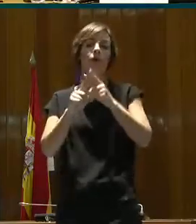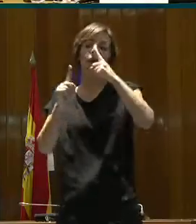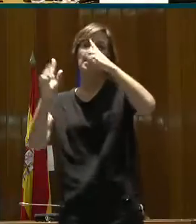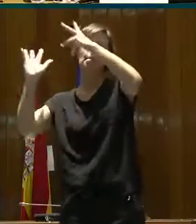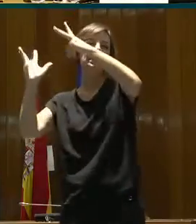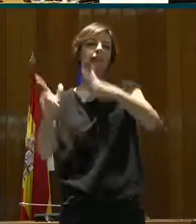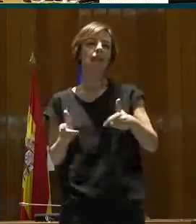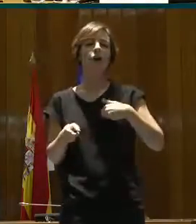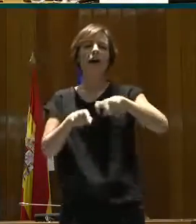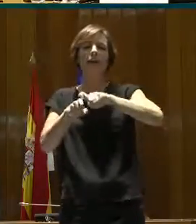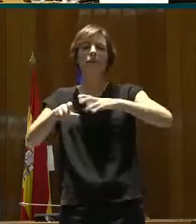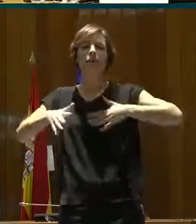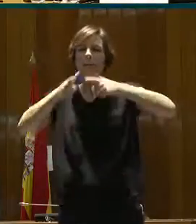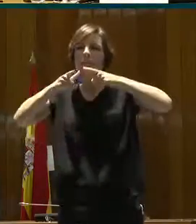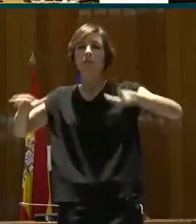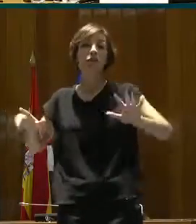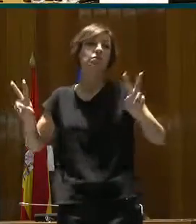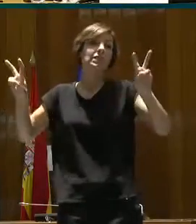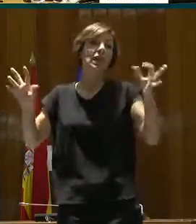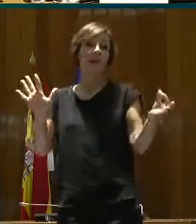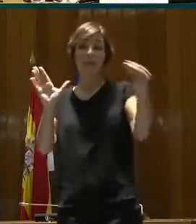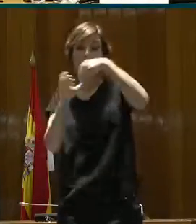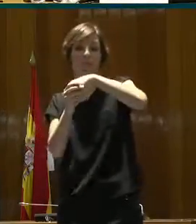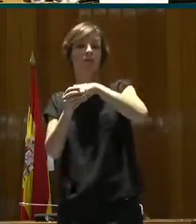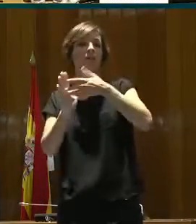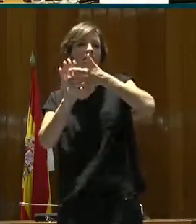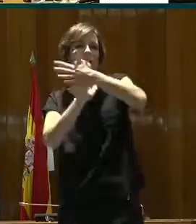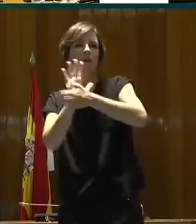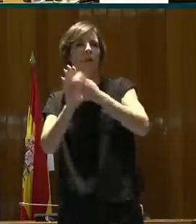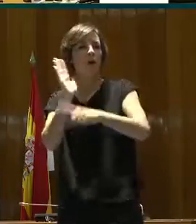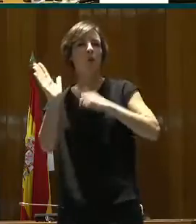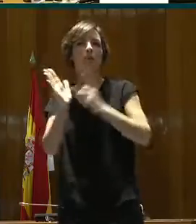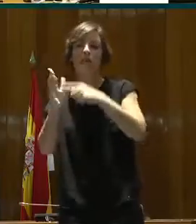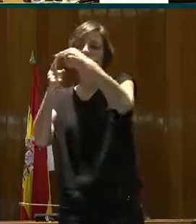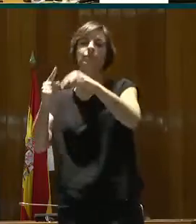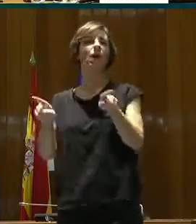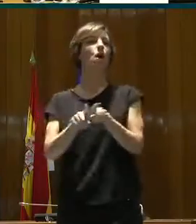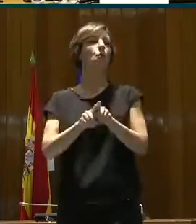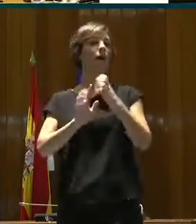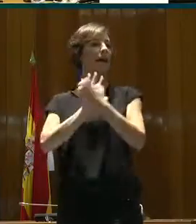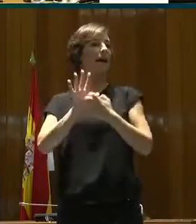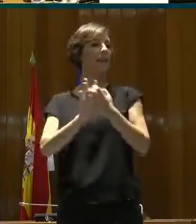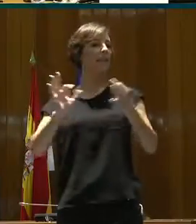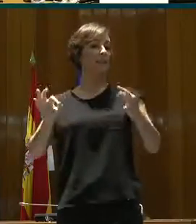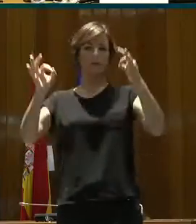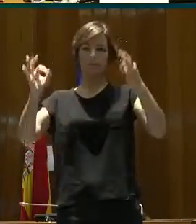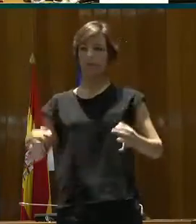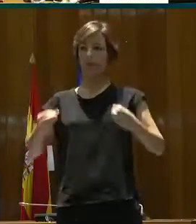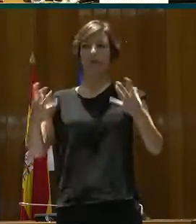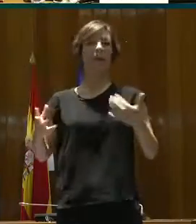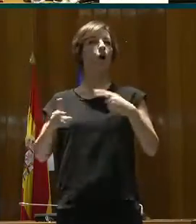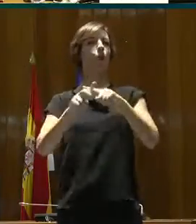rasgos lingüísticos que debería incluir una descripción gramatical completa. Es el esqueleto de una gramática de referencia, por decirlo